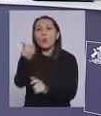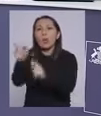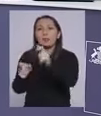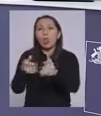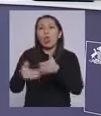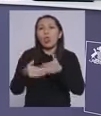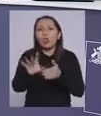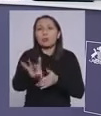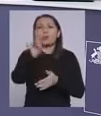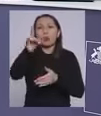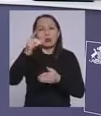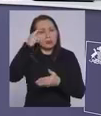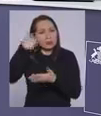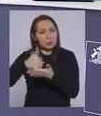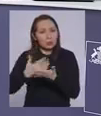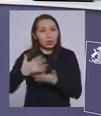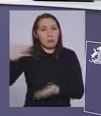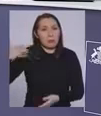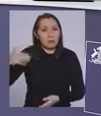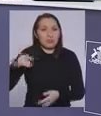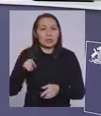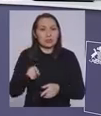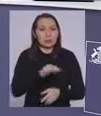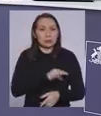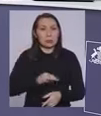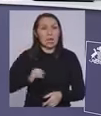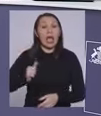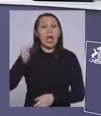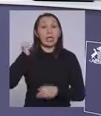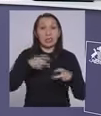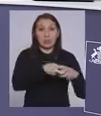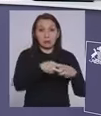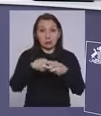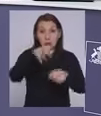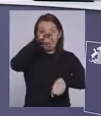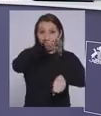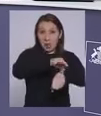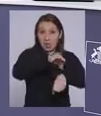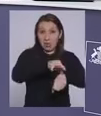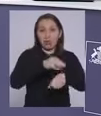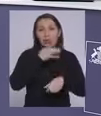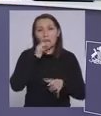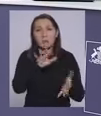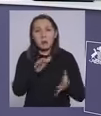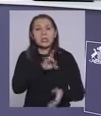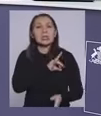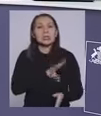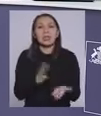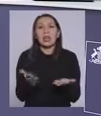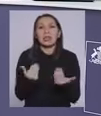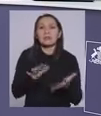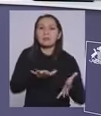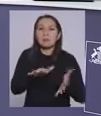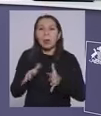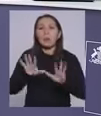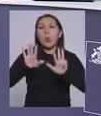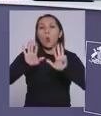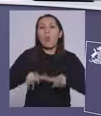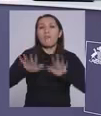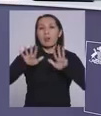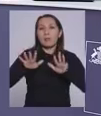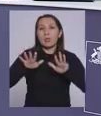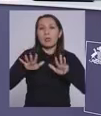las estrategias más importantes del ministerio. Ayer el Colegio Médico planteaba que al menos en Chile se requieren cerca de